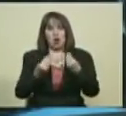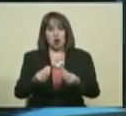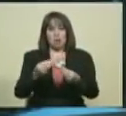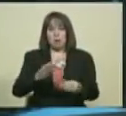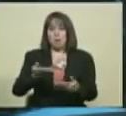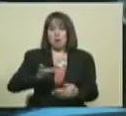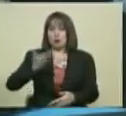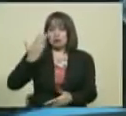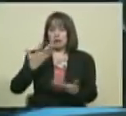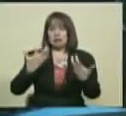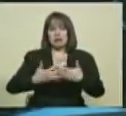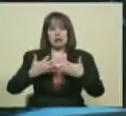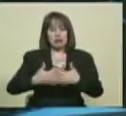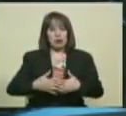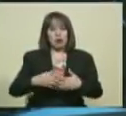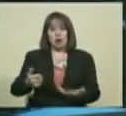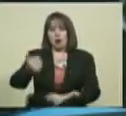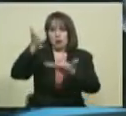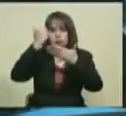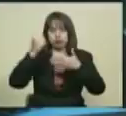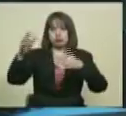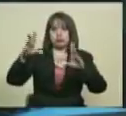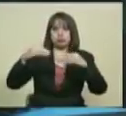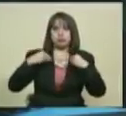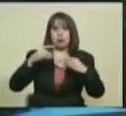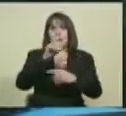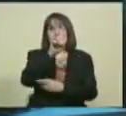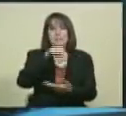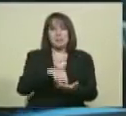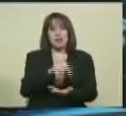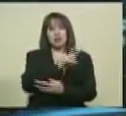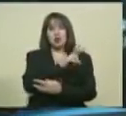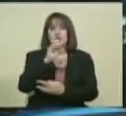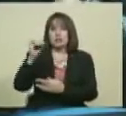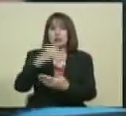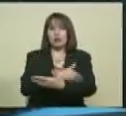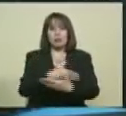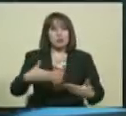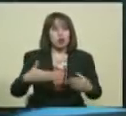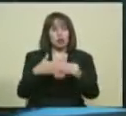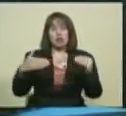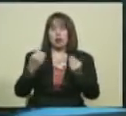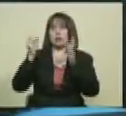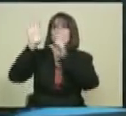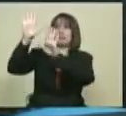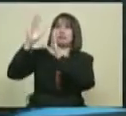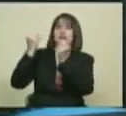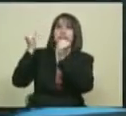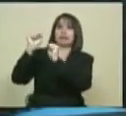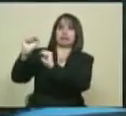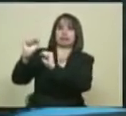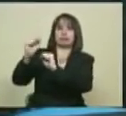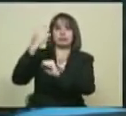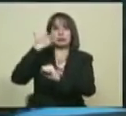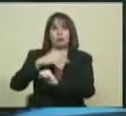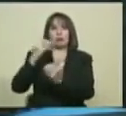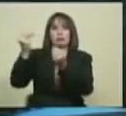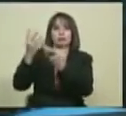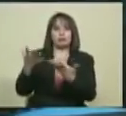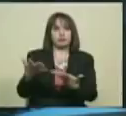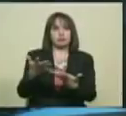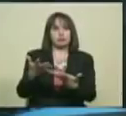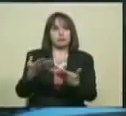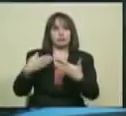los bonos soberanos de Venezuela, congela 1.200 millones de dólares que están congelados allí. Octubre de 2017,